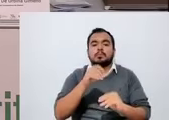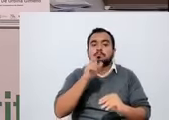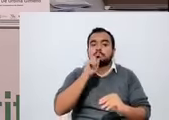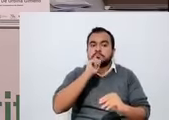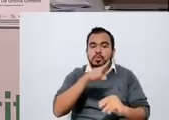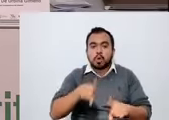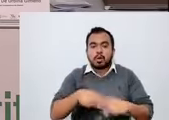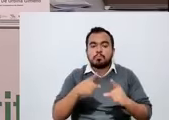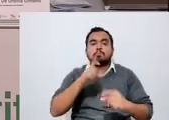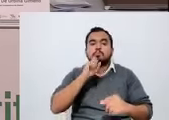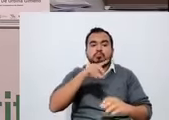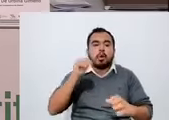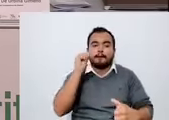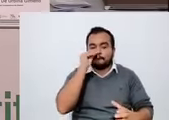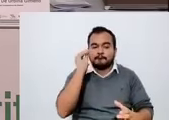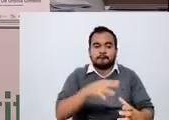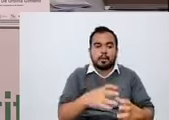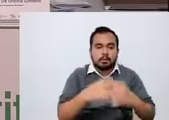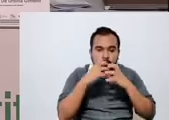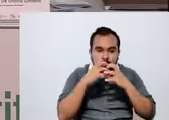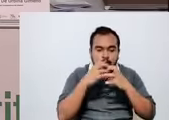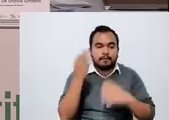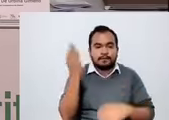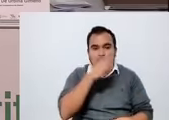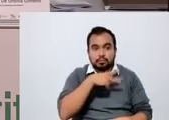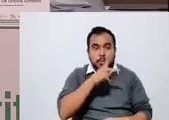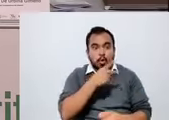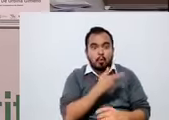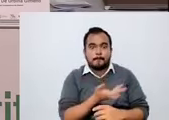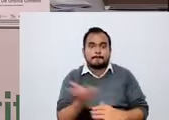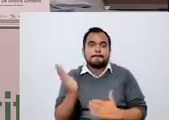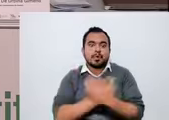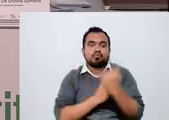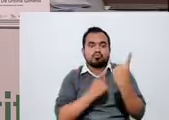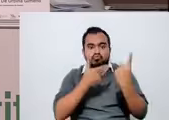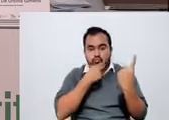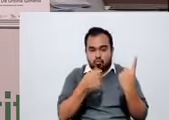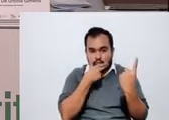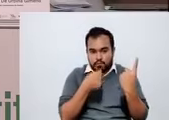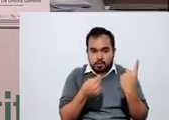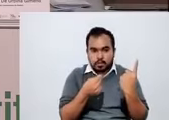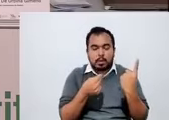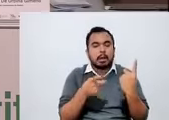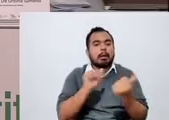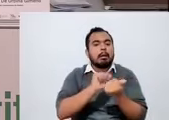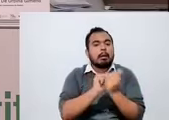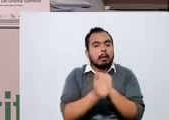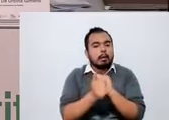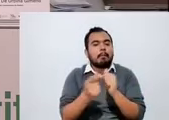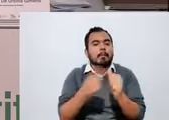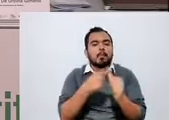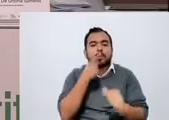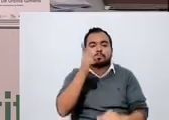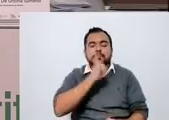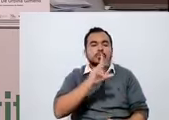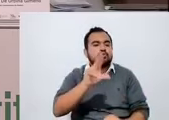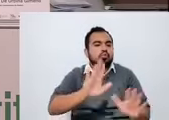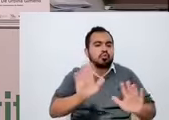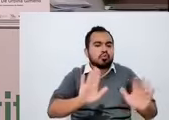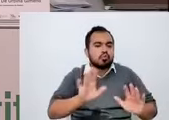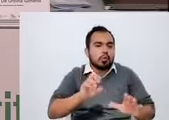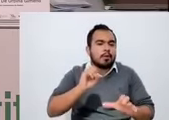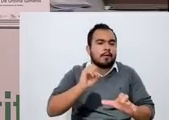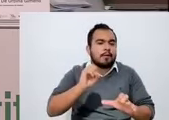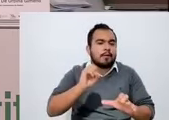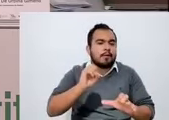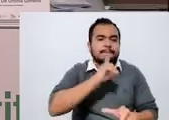falso. Lo sabían todos menos este señor. Y entonces, a partir de ahí, se van encadenando cosas. Primero hay que mentir, decir, no pusimos el ingrediente, y mienten